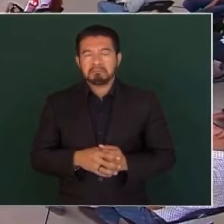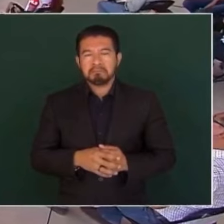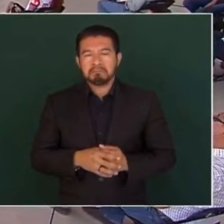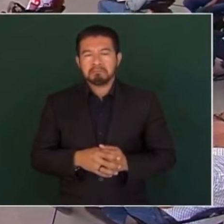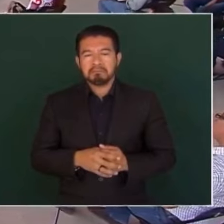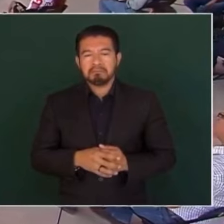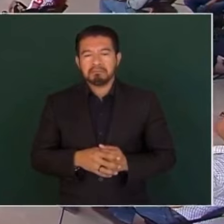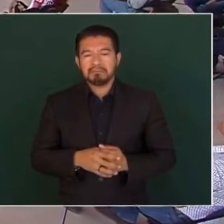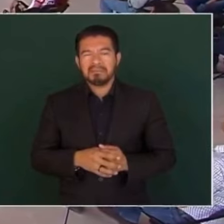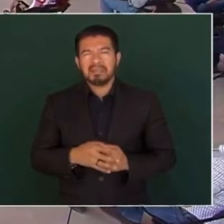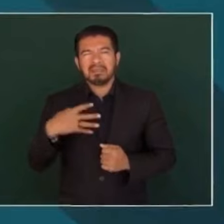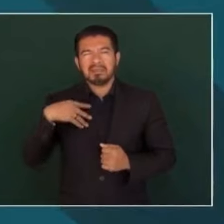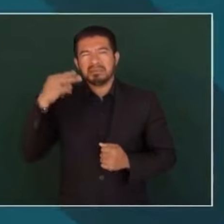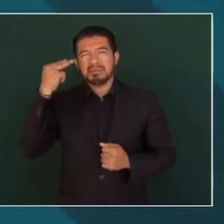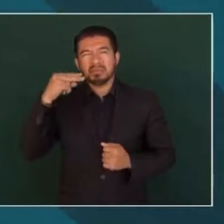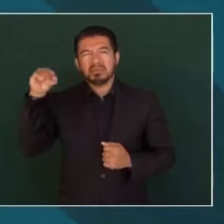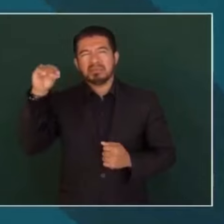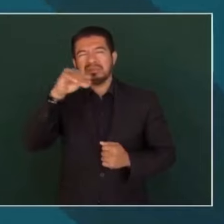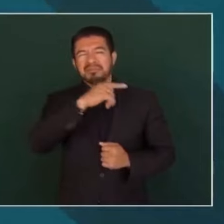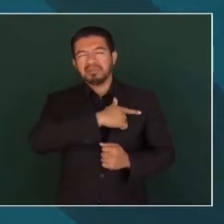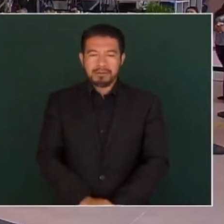y no me gusta viajar mucho.